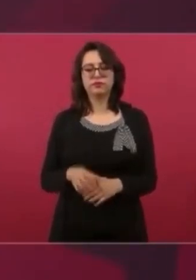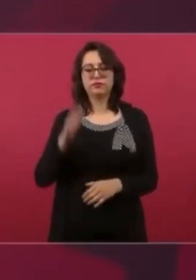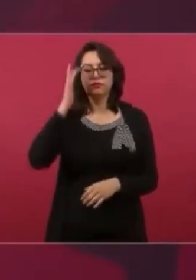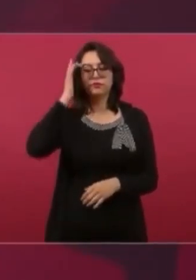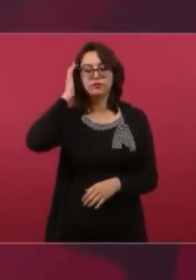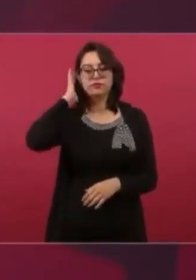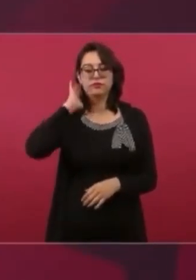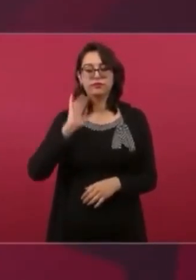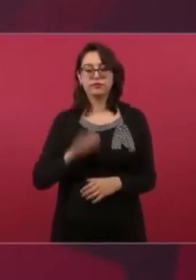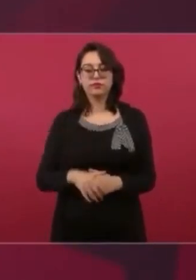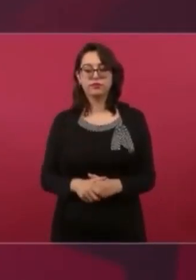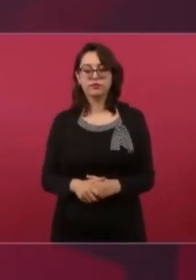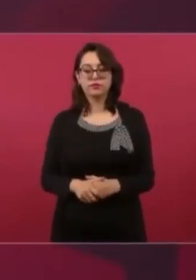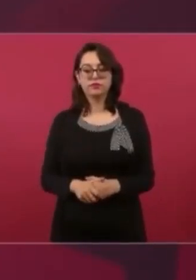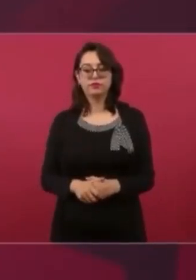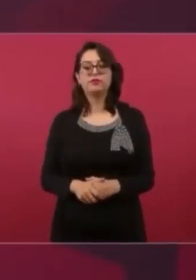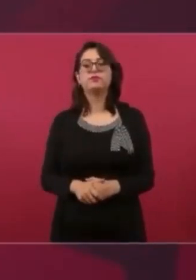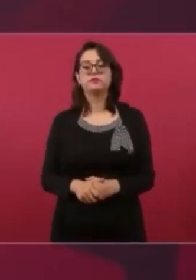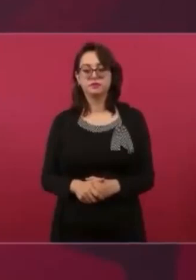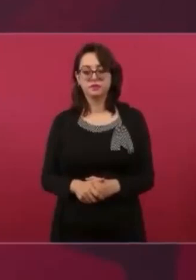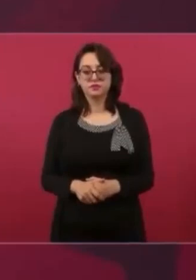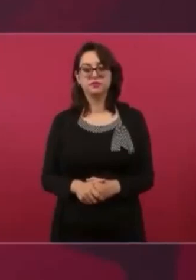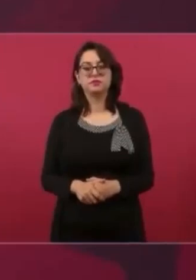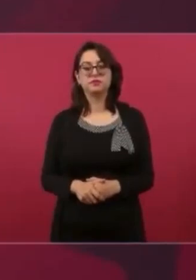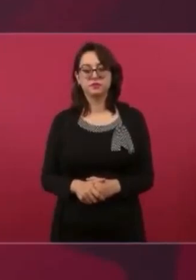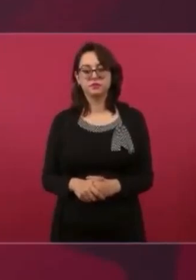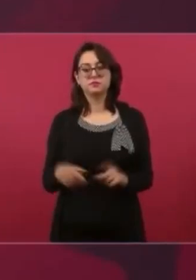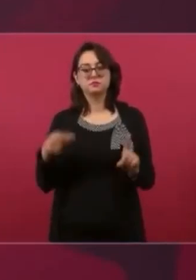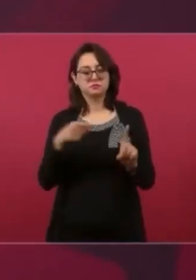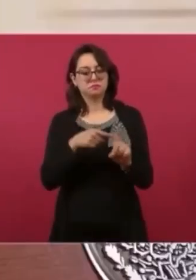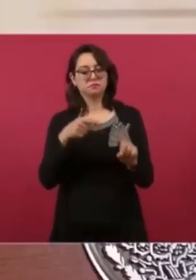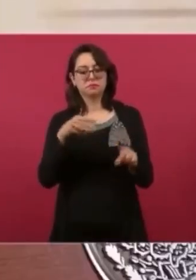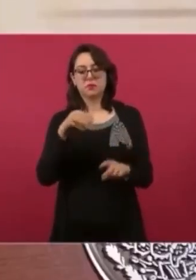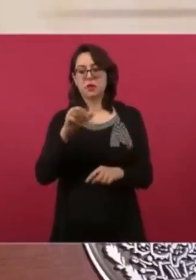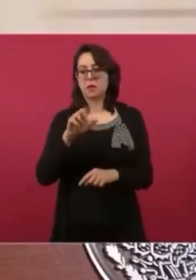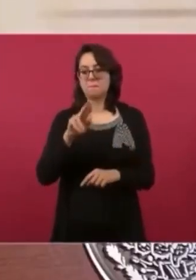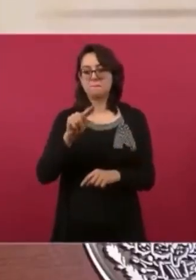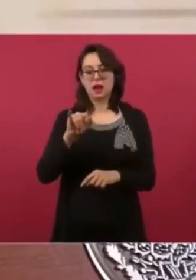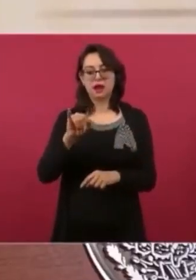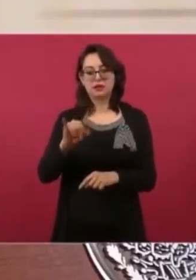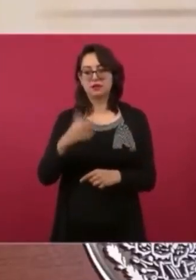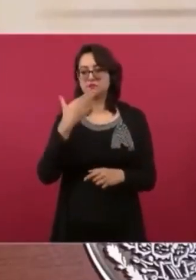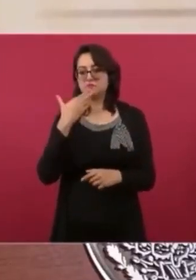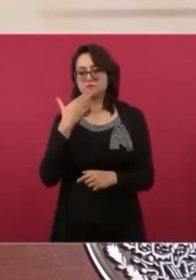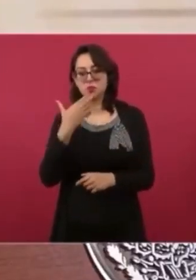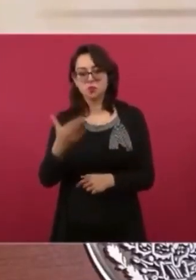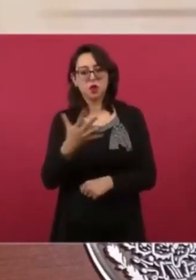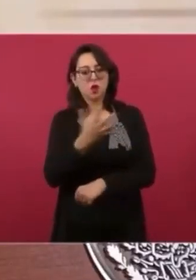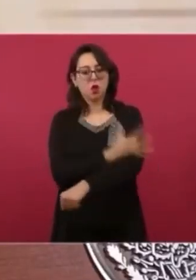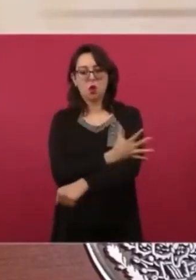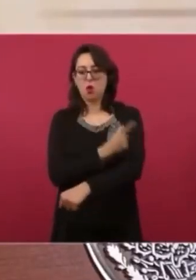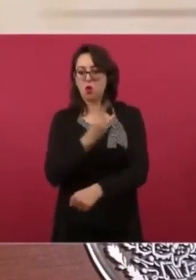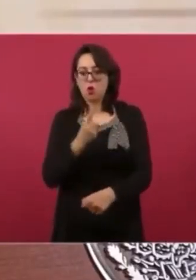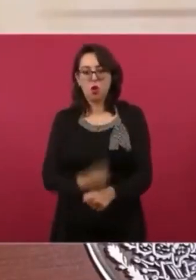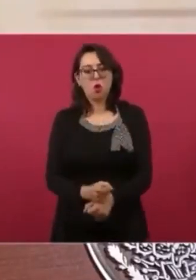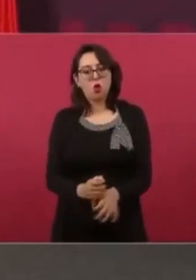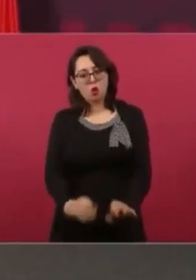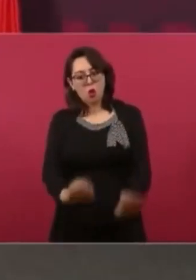Una gente honesta, que eso es muy importante, siempre lo subrayo,